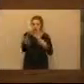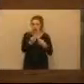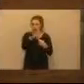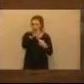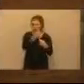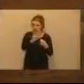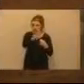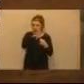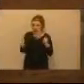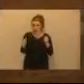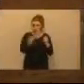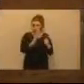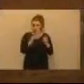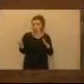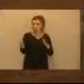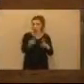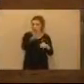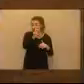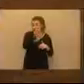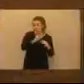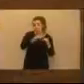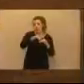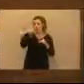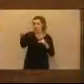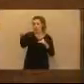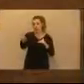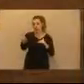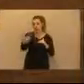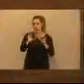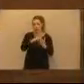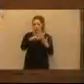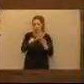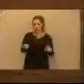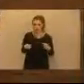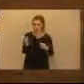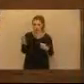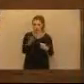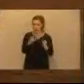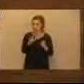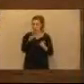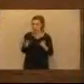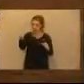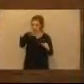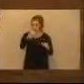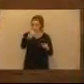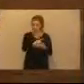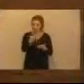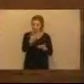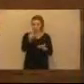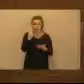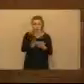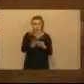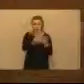se tienen que pasar 2 fuera del conservatorio, pero que para volver hay que demostrar la vinculación con la